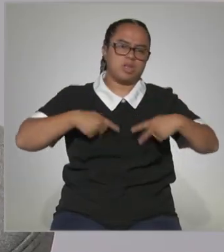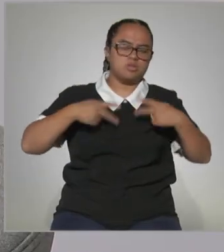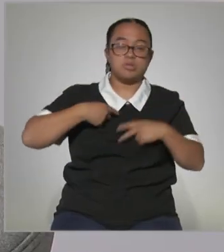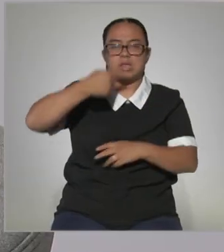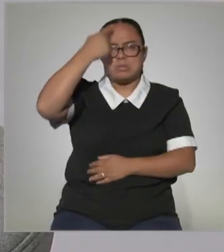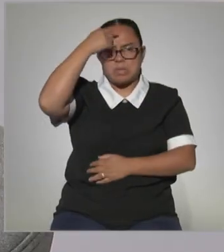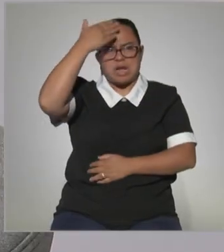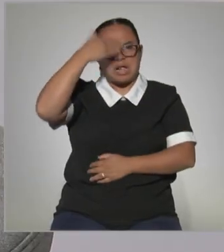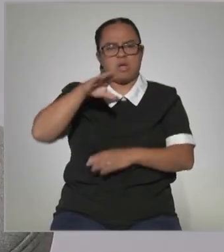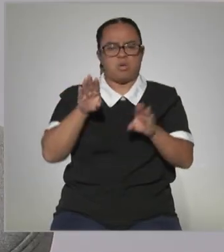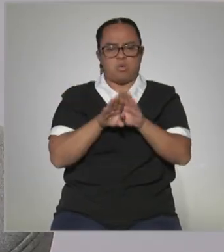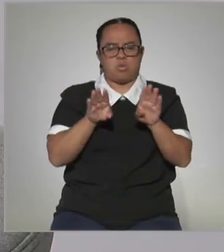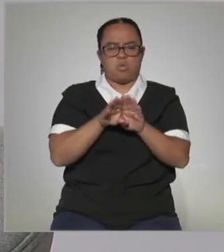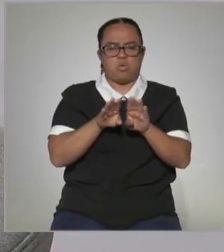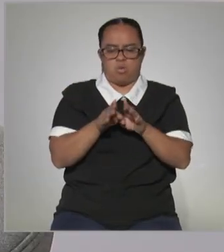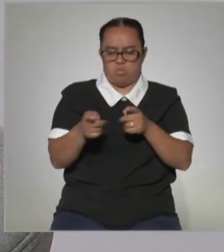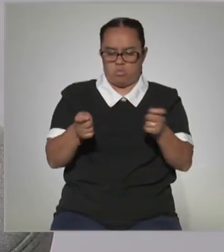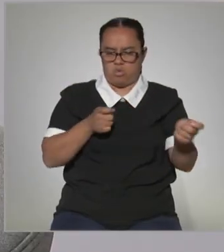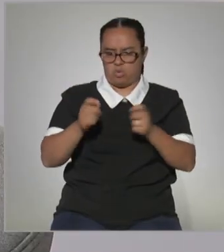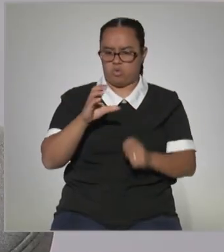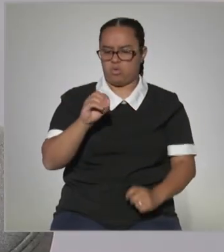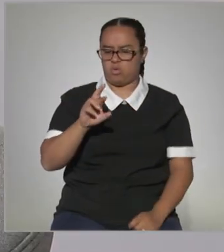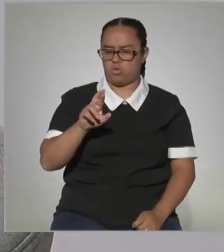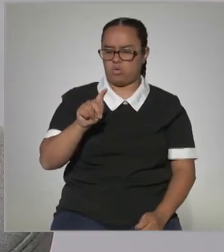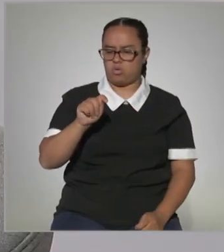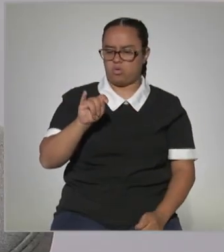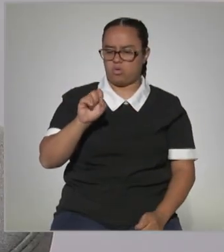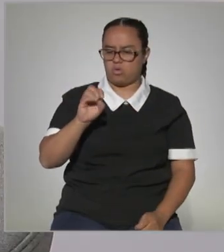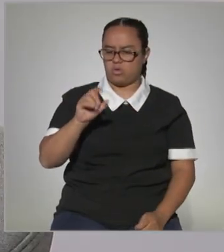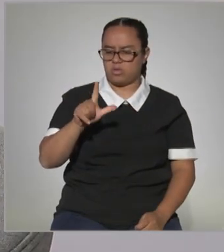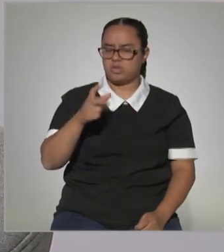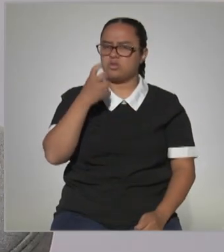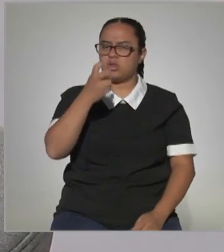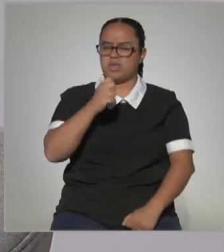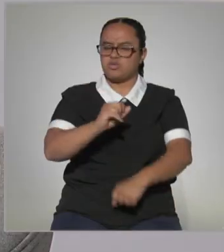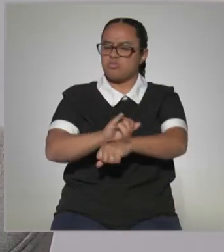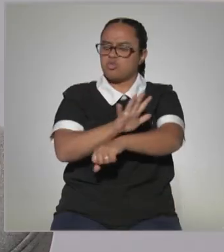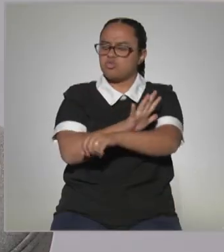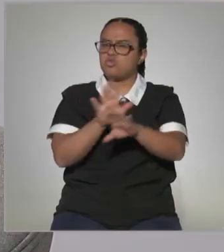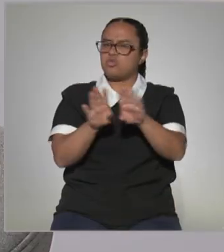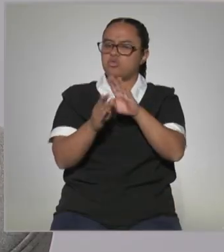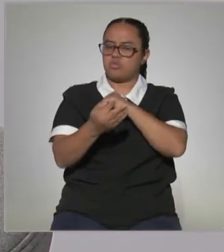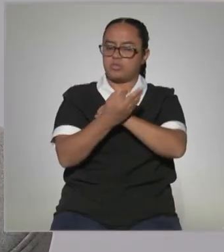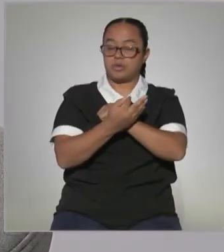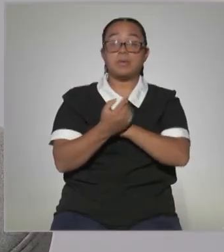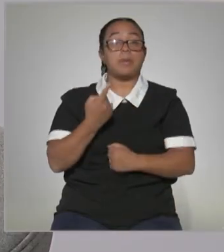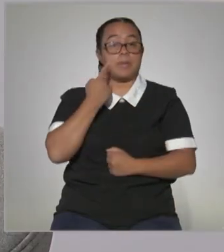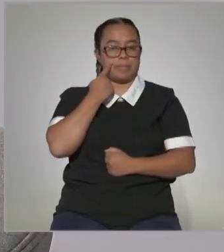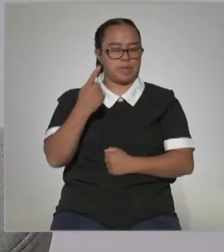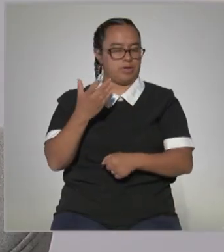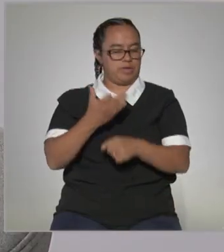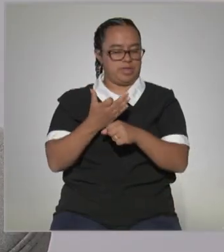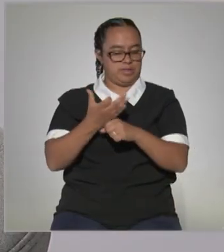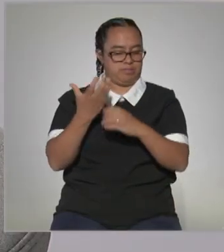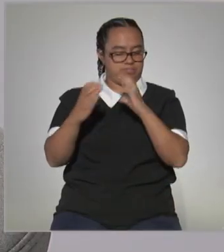sobre cómo regular el cortisol y cómo justo afecta nuestras emociones. Primero voy a leer unos comentarios y luego me iré a las preguntas para que